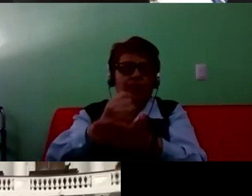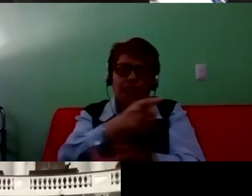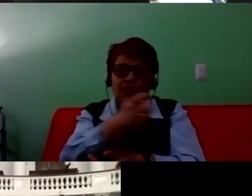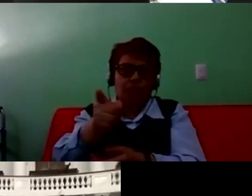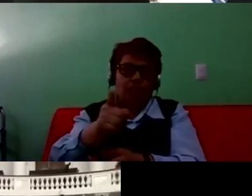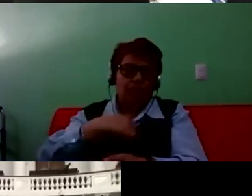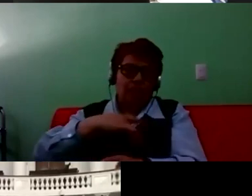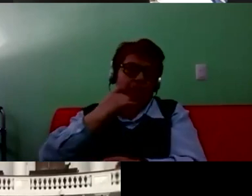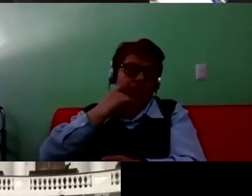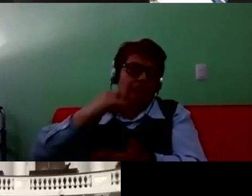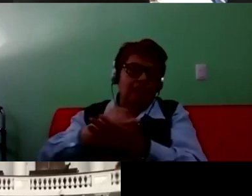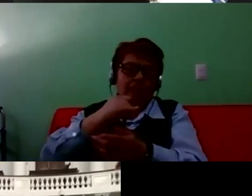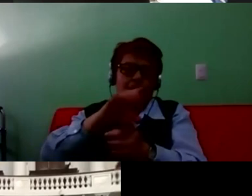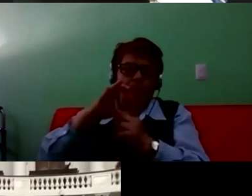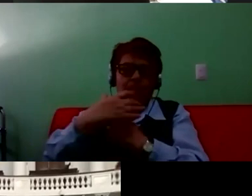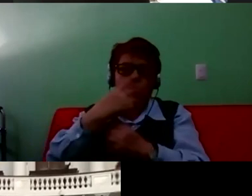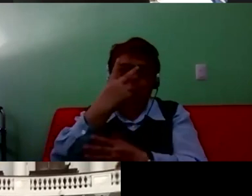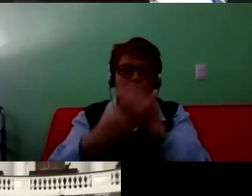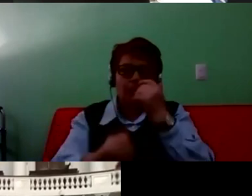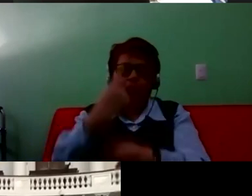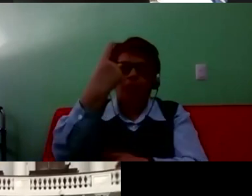determina el Pleno de esta comisión, en un solo acto.